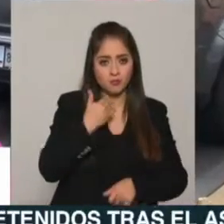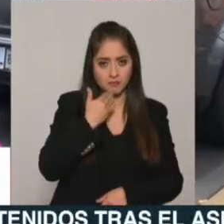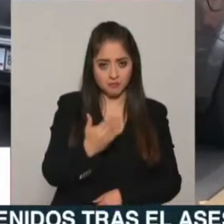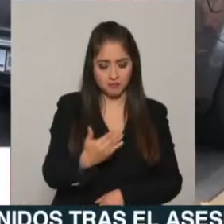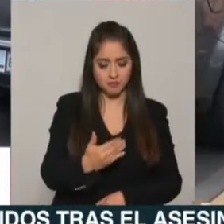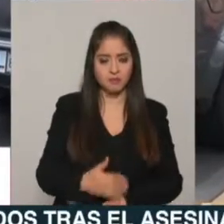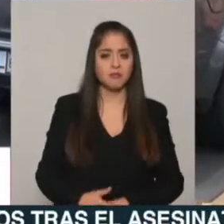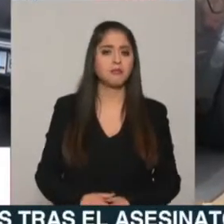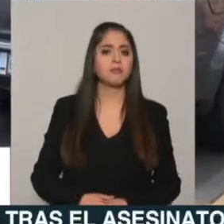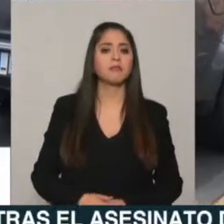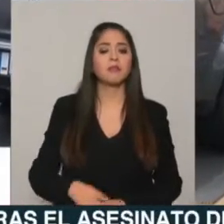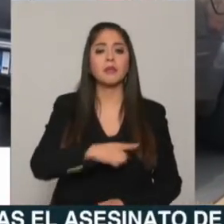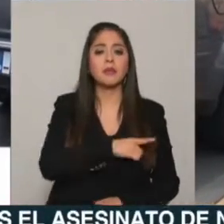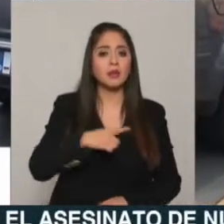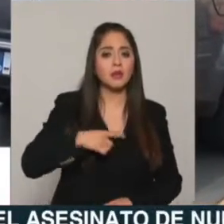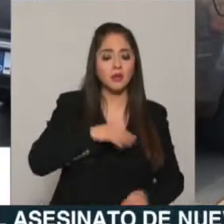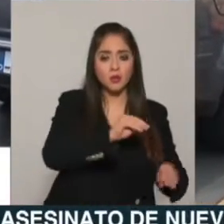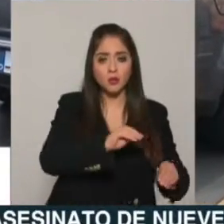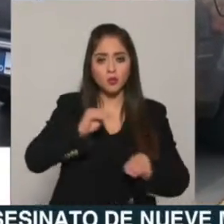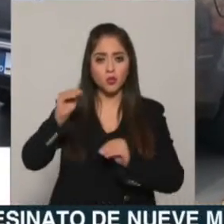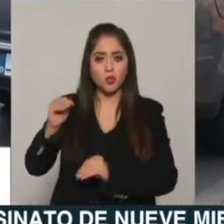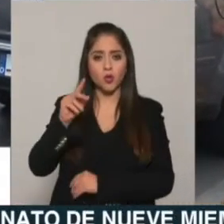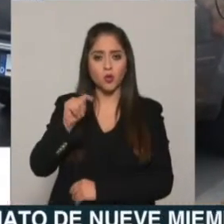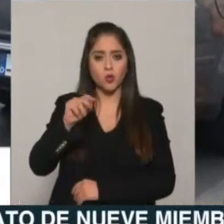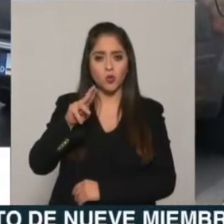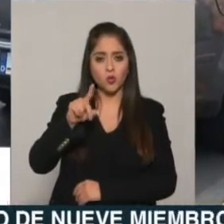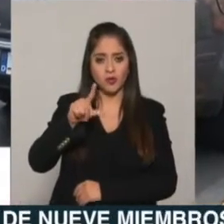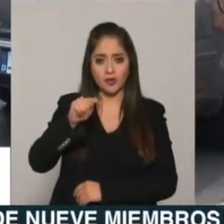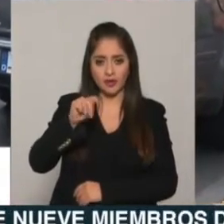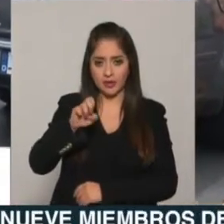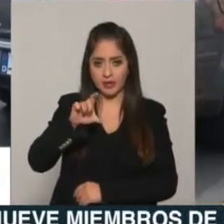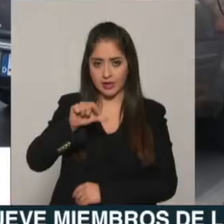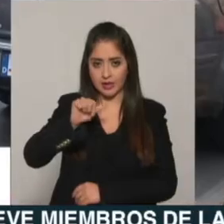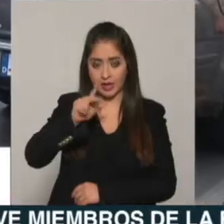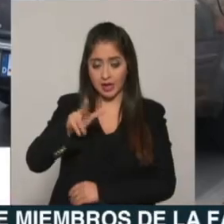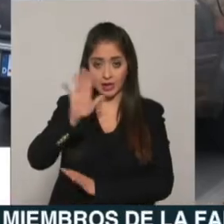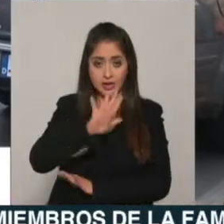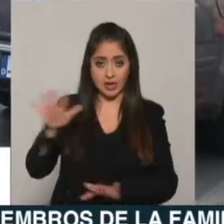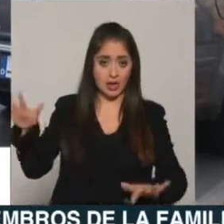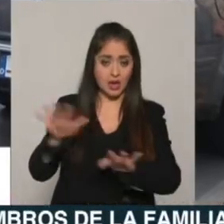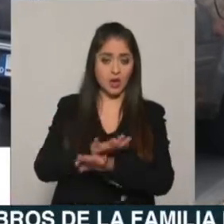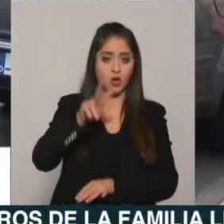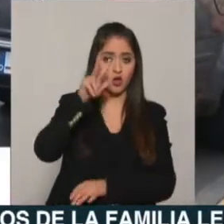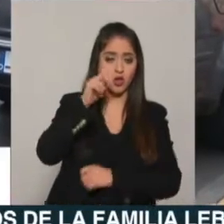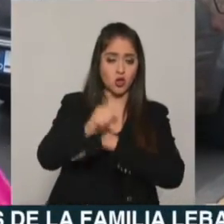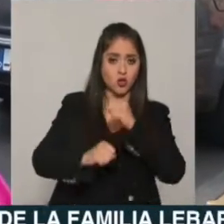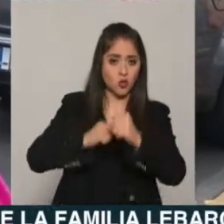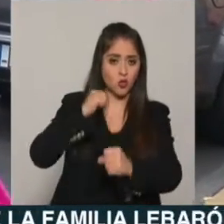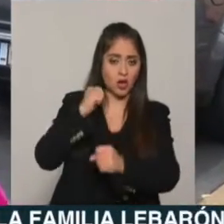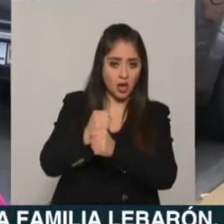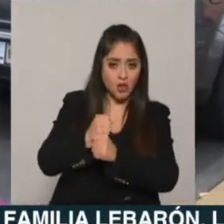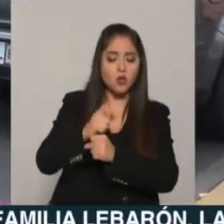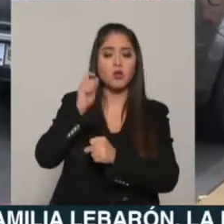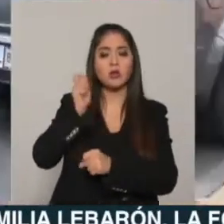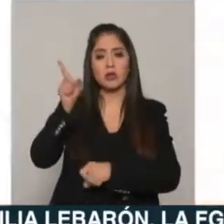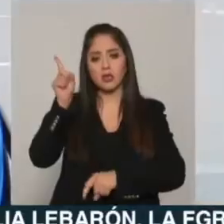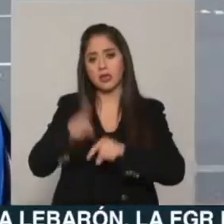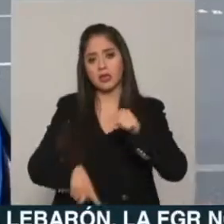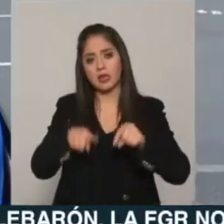o sea, pero nada más es hasta cierta edad, hasta que cumplen los 18 años, ya es como les quitan la